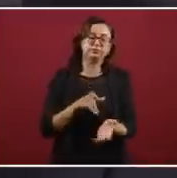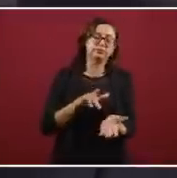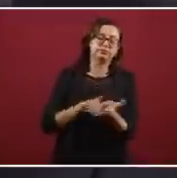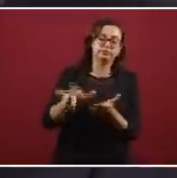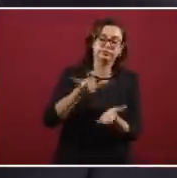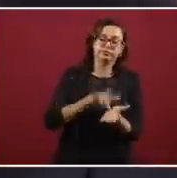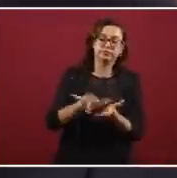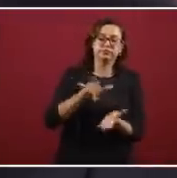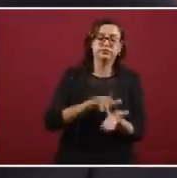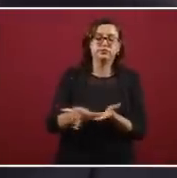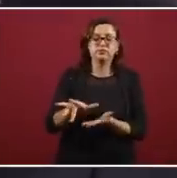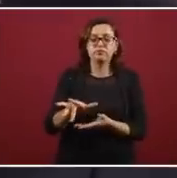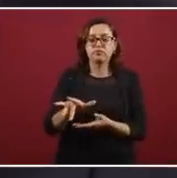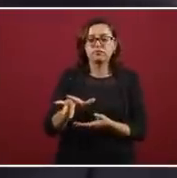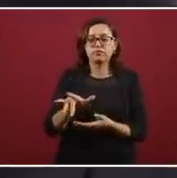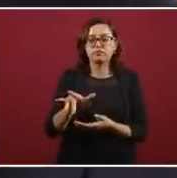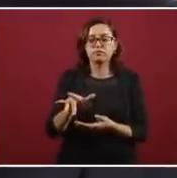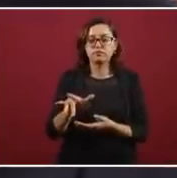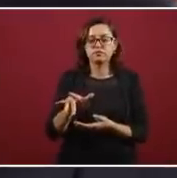a la economía